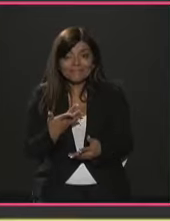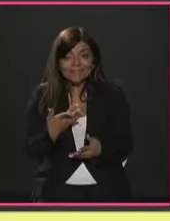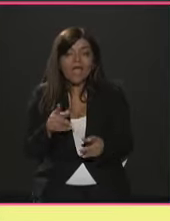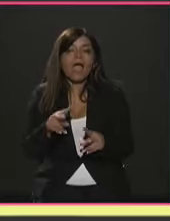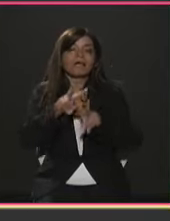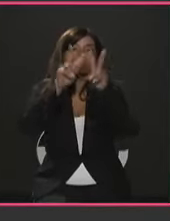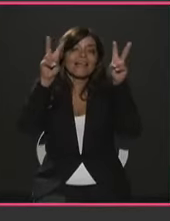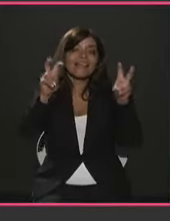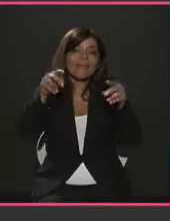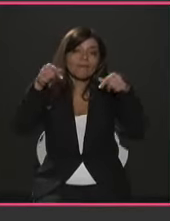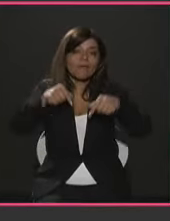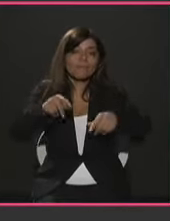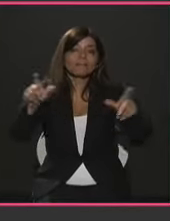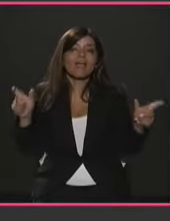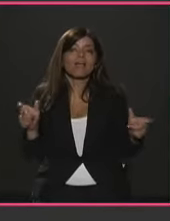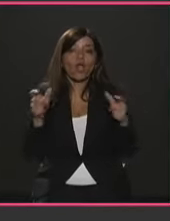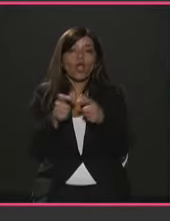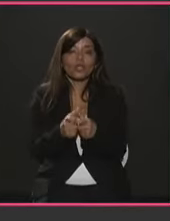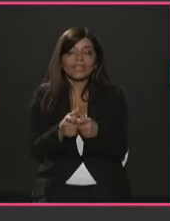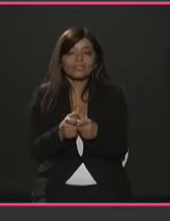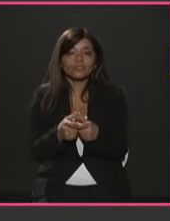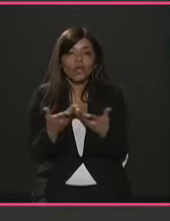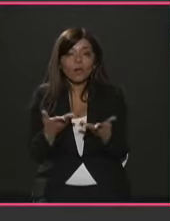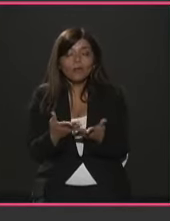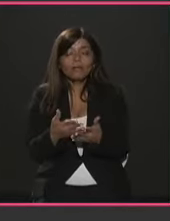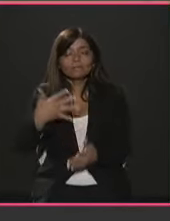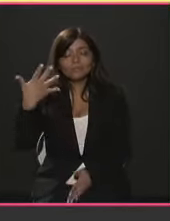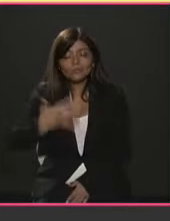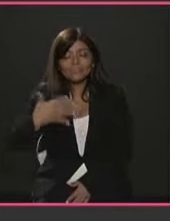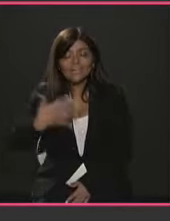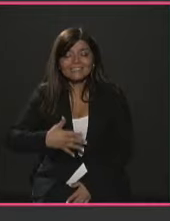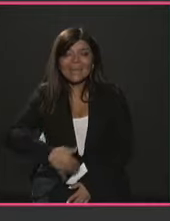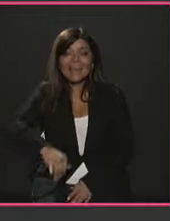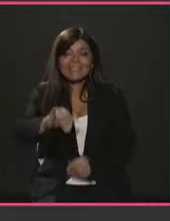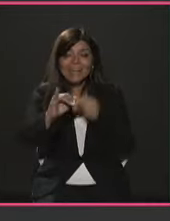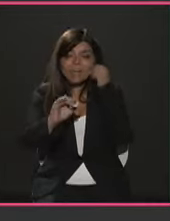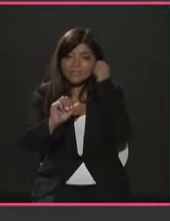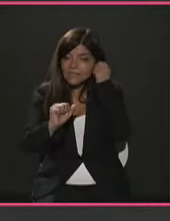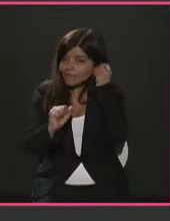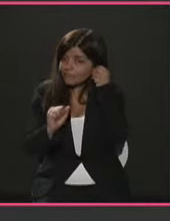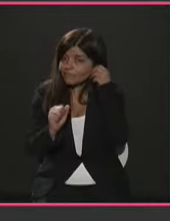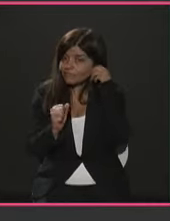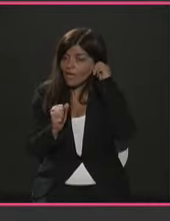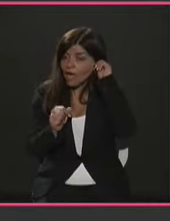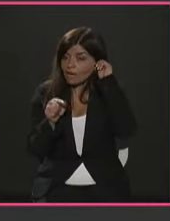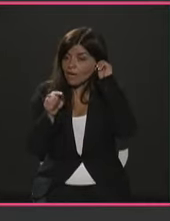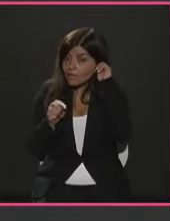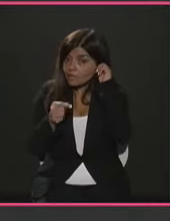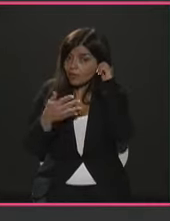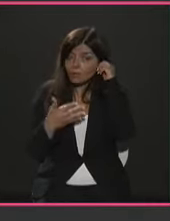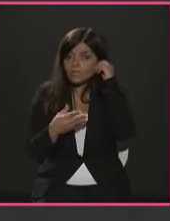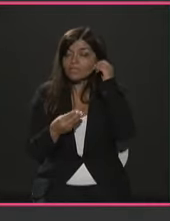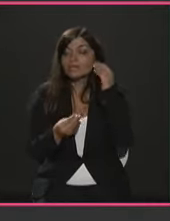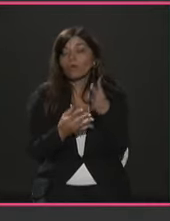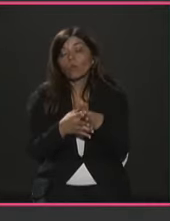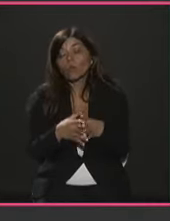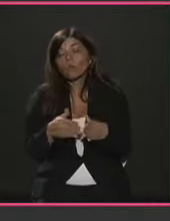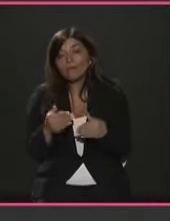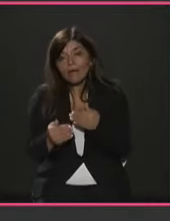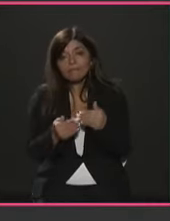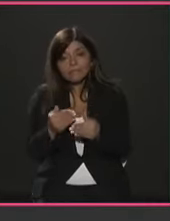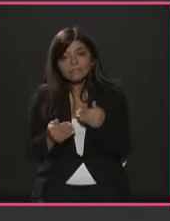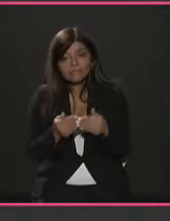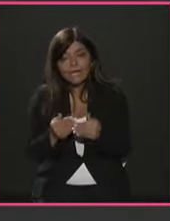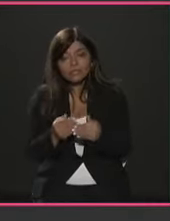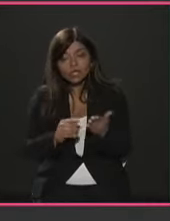este congreso por la importancia que se le ha dado a la Inteligencia artificial y y una importancia que no es menor va avanzando esta tecnología